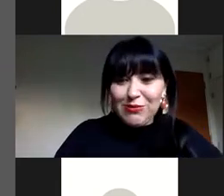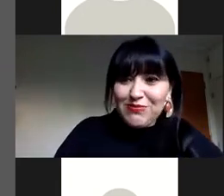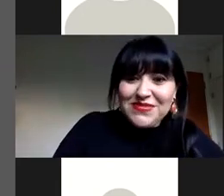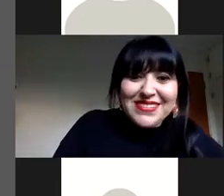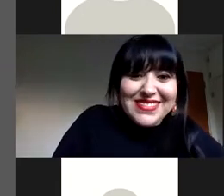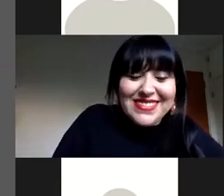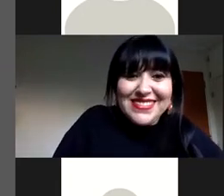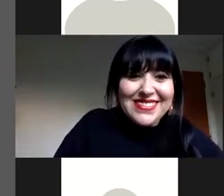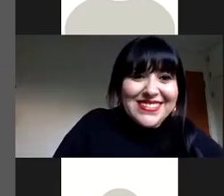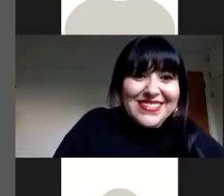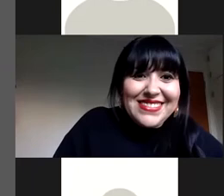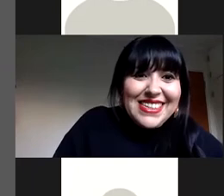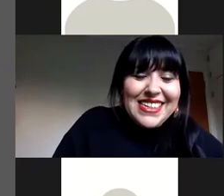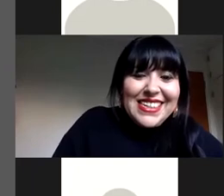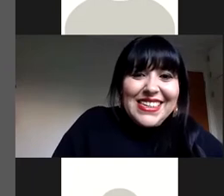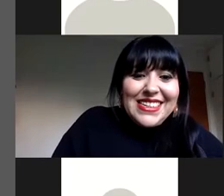compromiso.